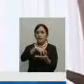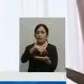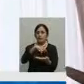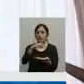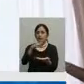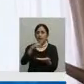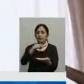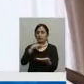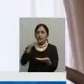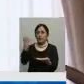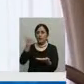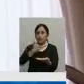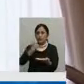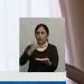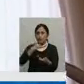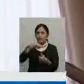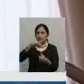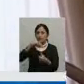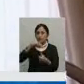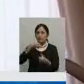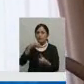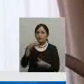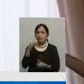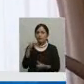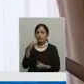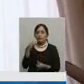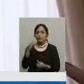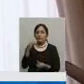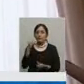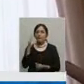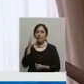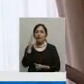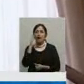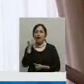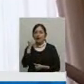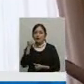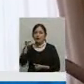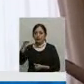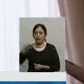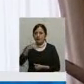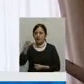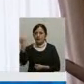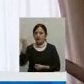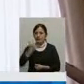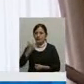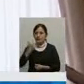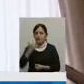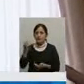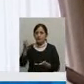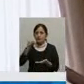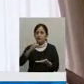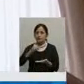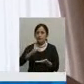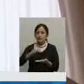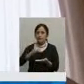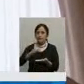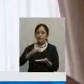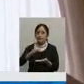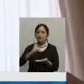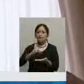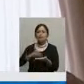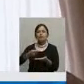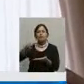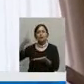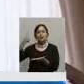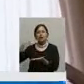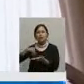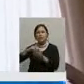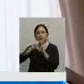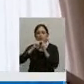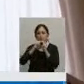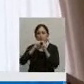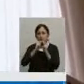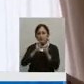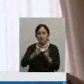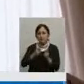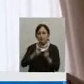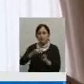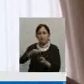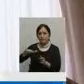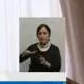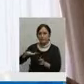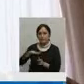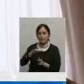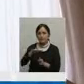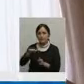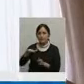invirtieron en la provincia. Ayer visité a Lithium America,